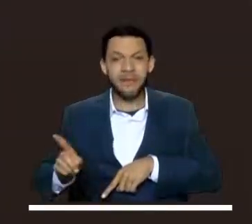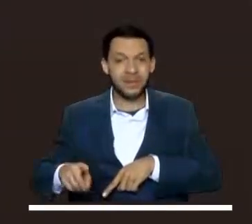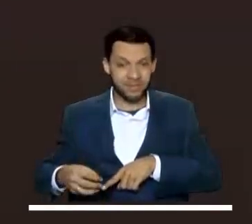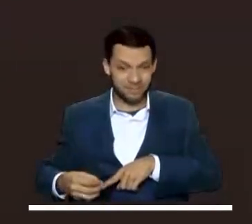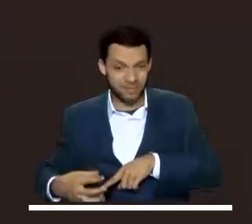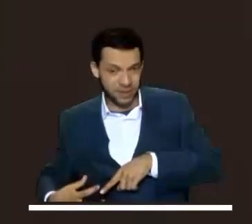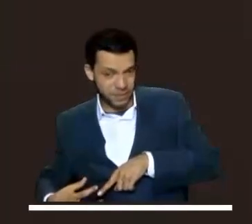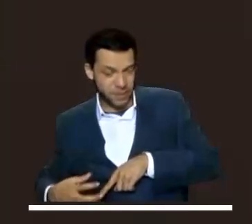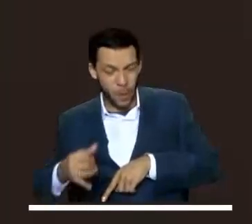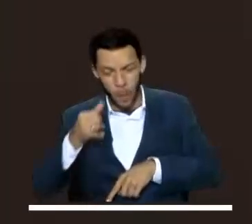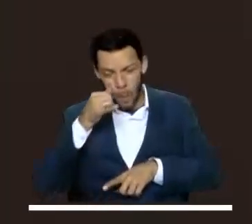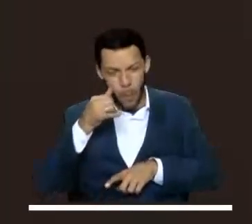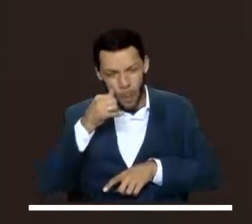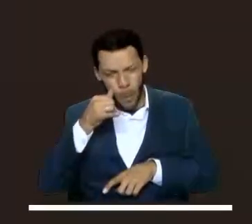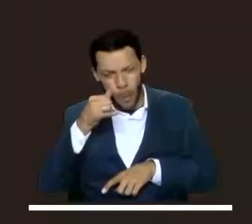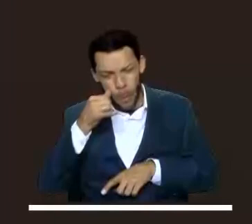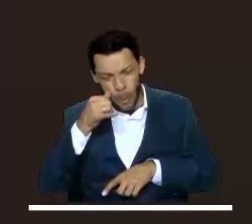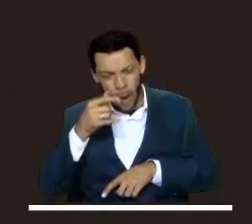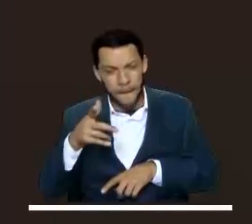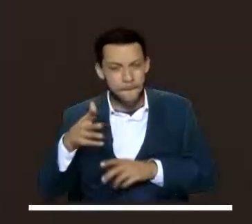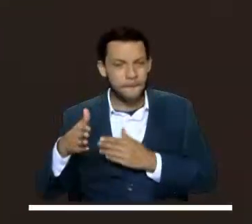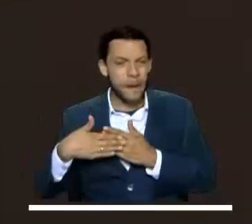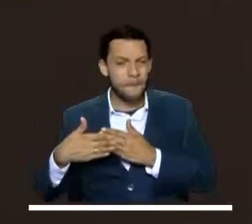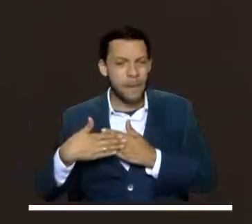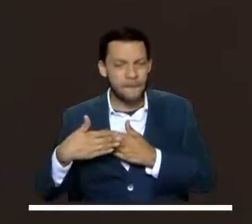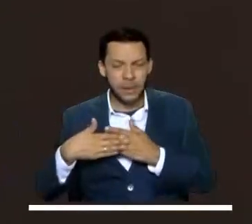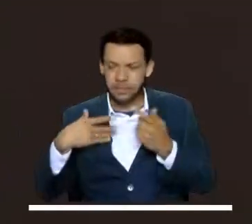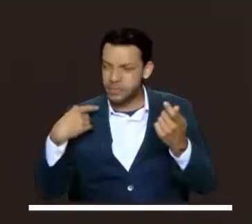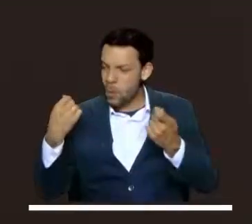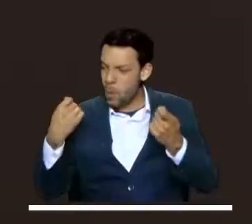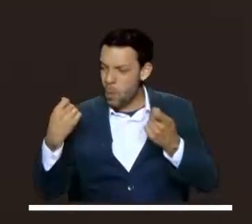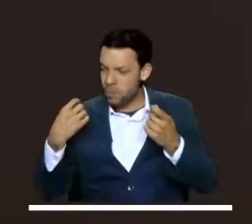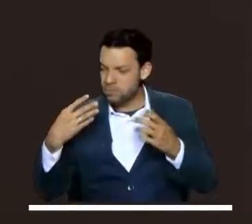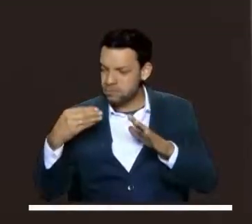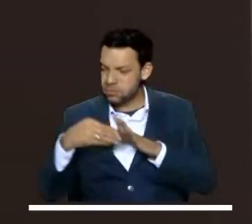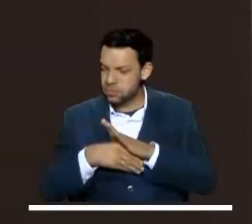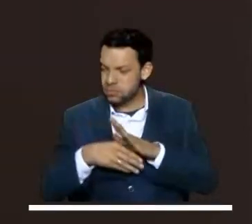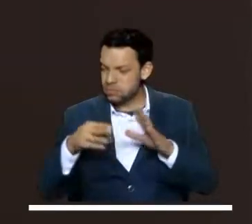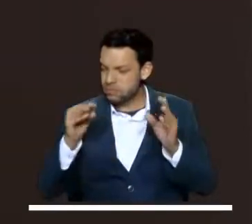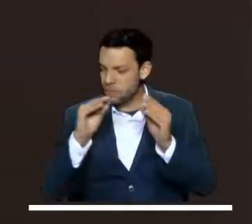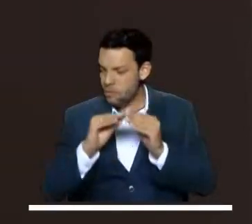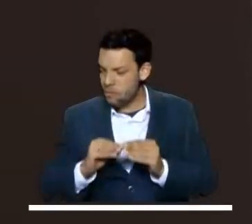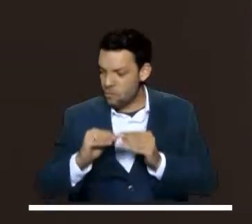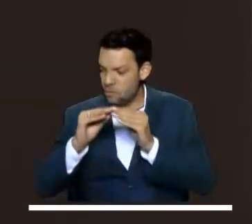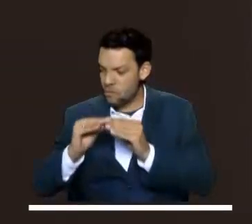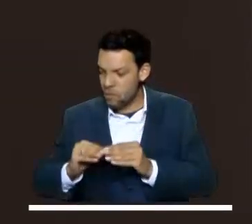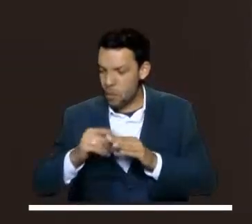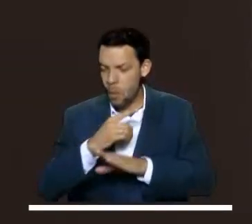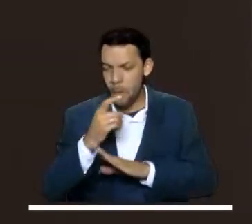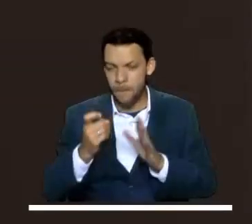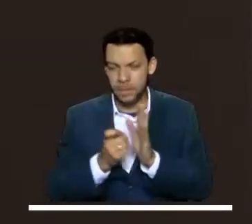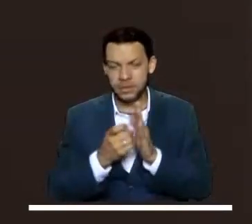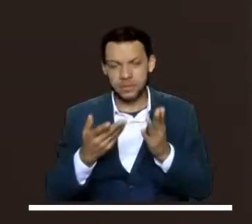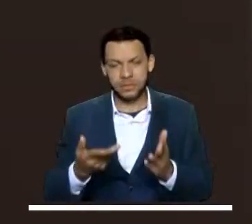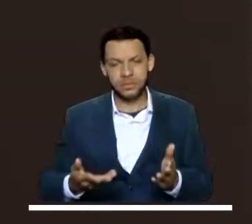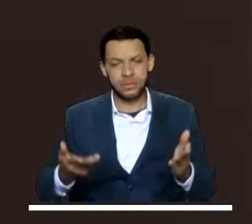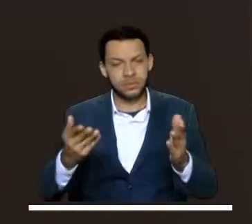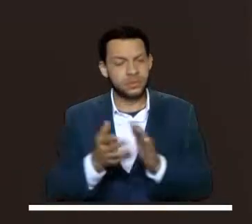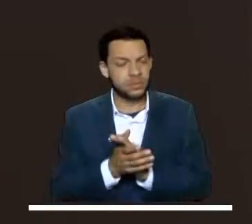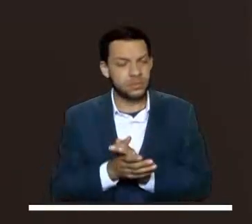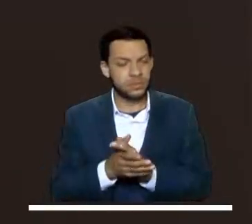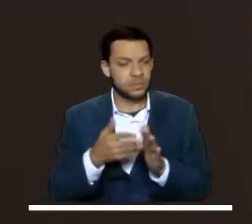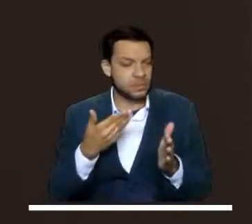la llegada haciendo una presión en la parte externa del abdomen de la paciente para poder identificar que llegamos al ciego, ¿sí? Entonces ahora nos vamos a